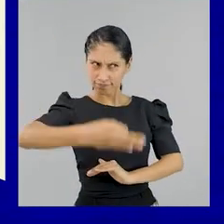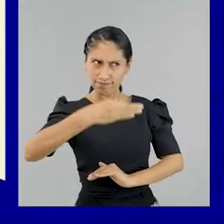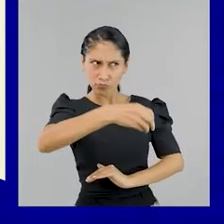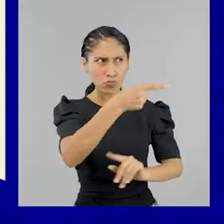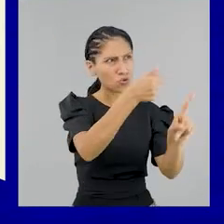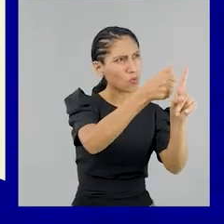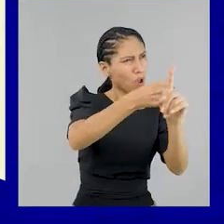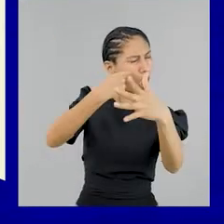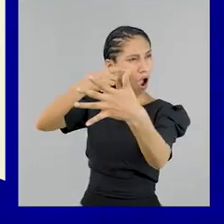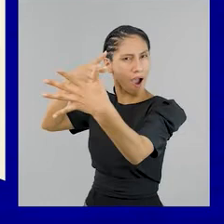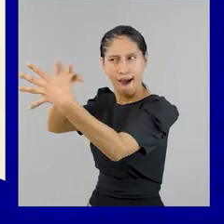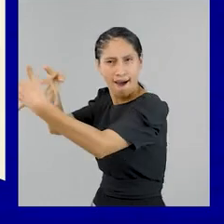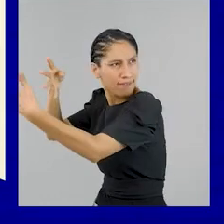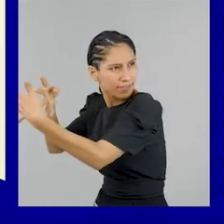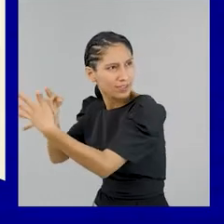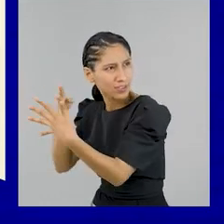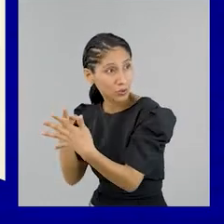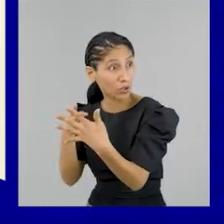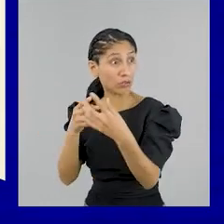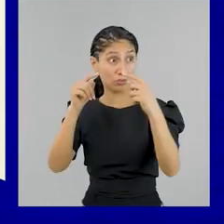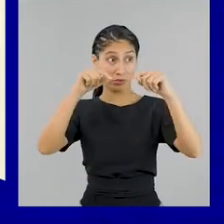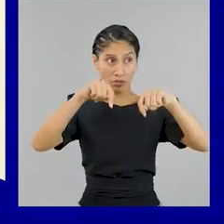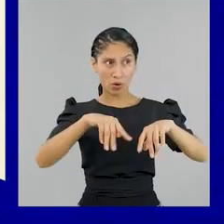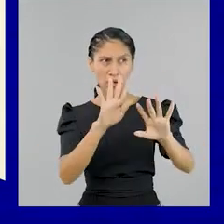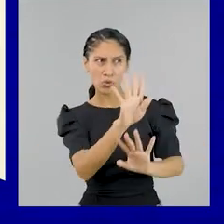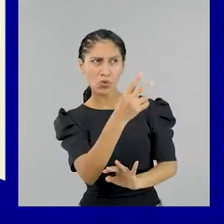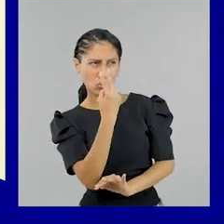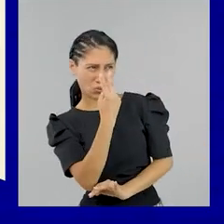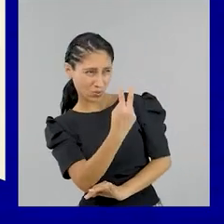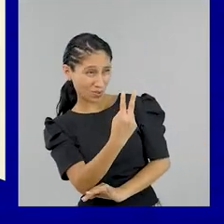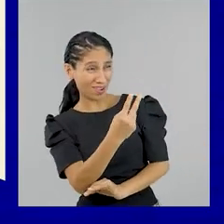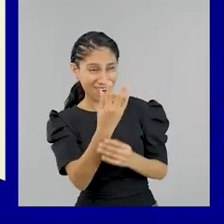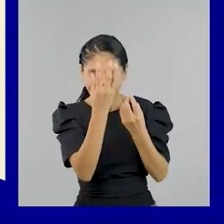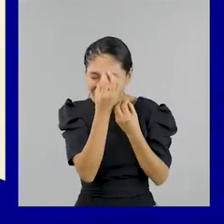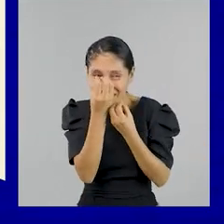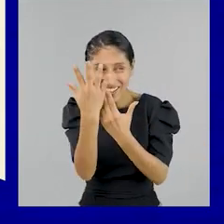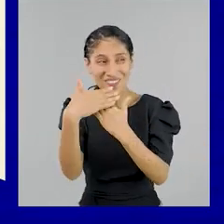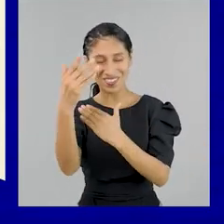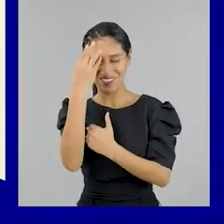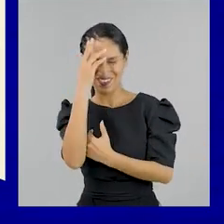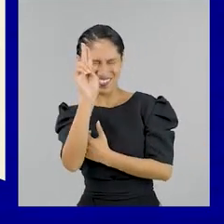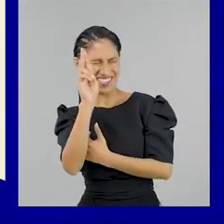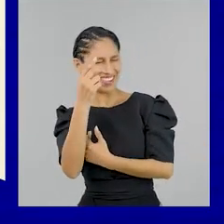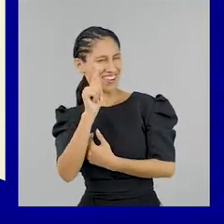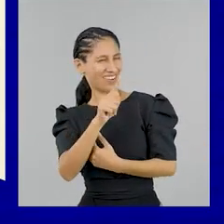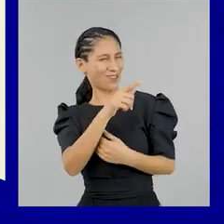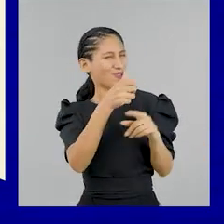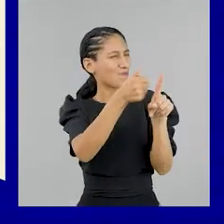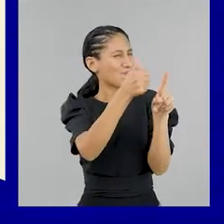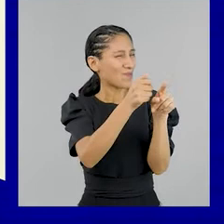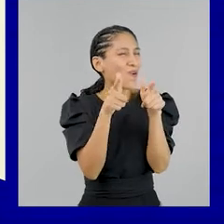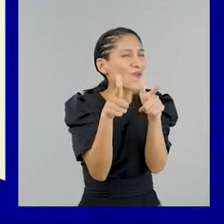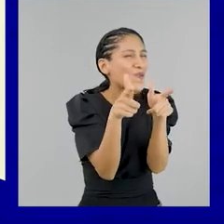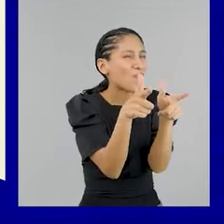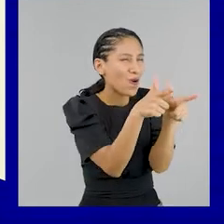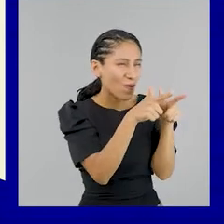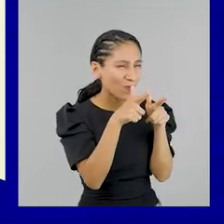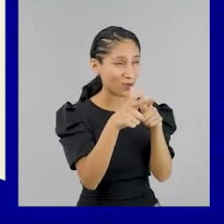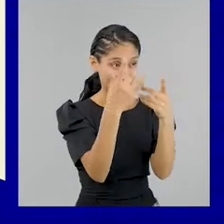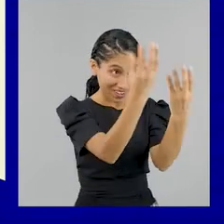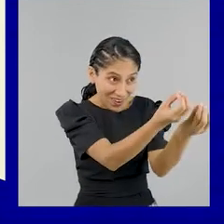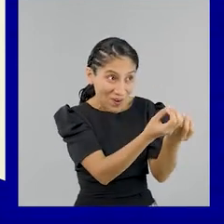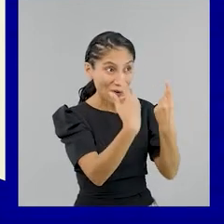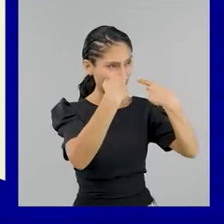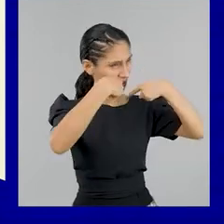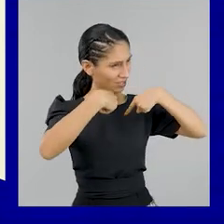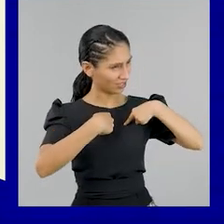cumplirá. Por este ultraje se te ofrecerán un día triples y espléndidos presentes. Domínate y